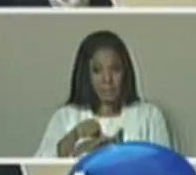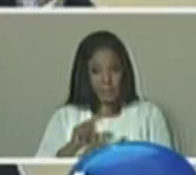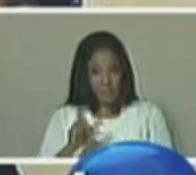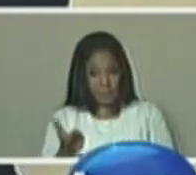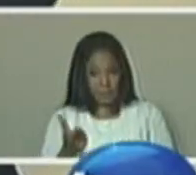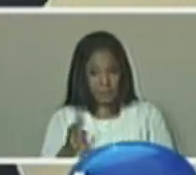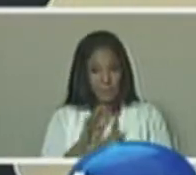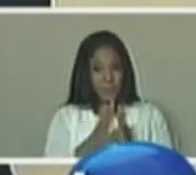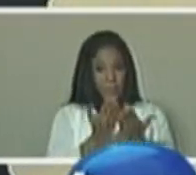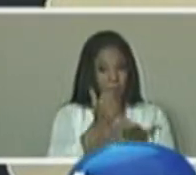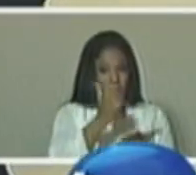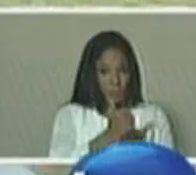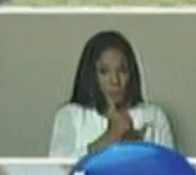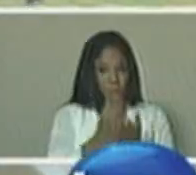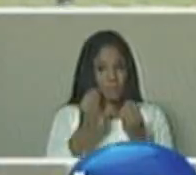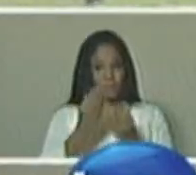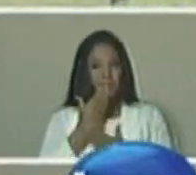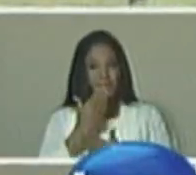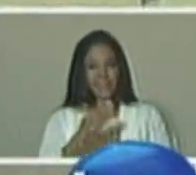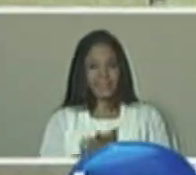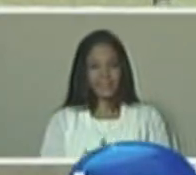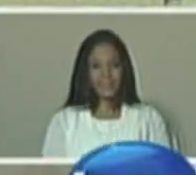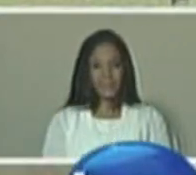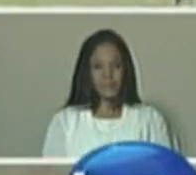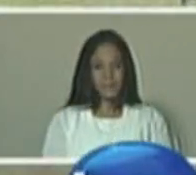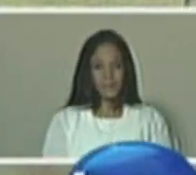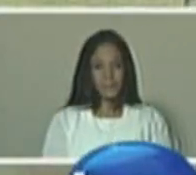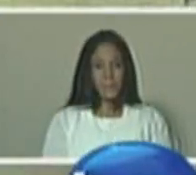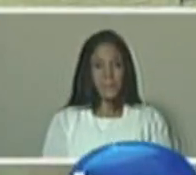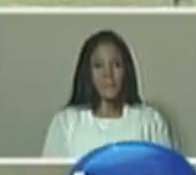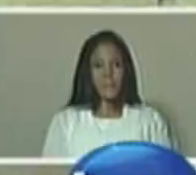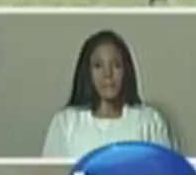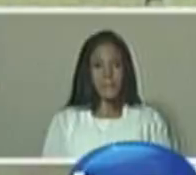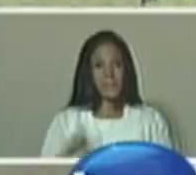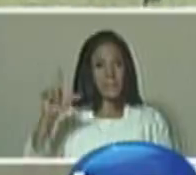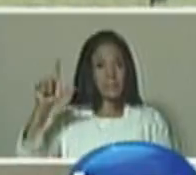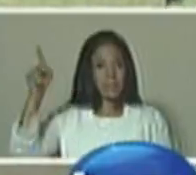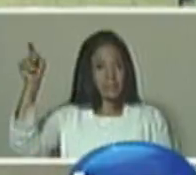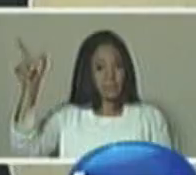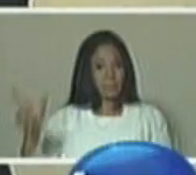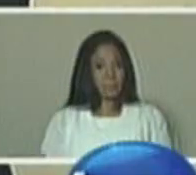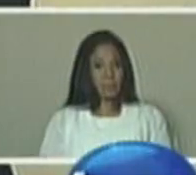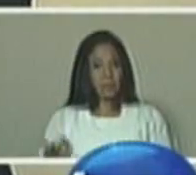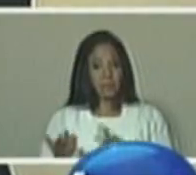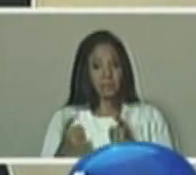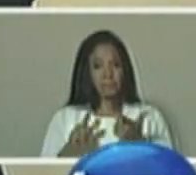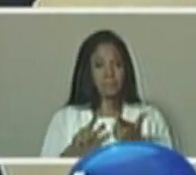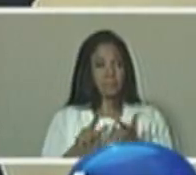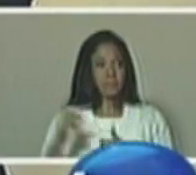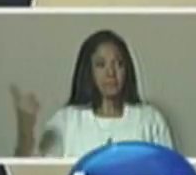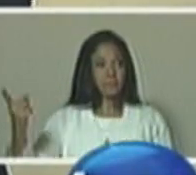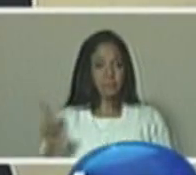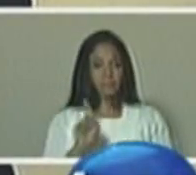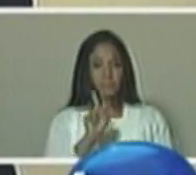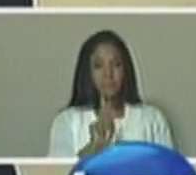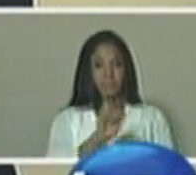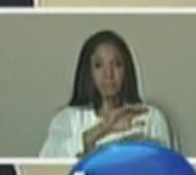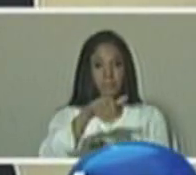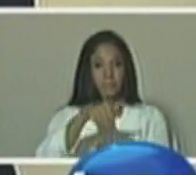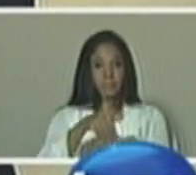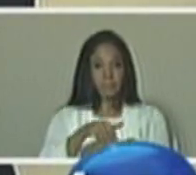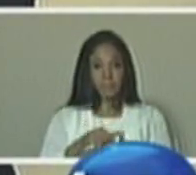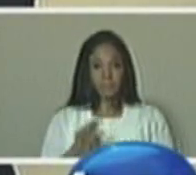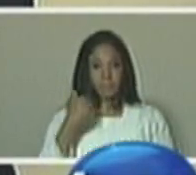Chiriquí. Muchas gracias. Así es. Bueno, Laura ya está lista, está acomodándose en el centro del escenario. Recuerda, Laura, que